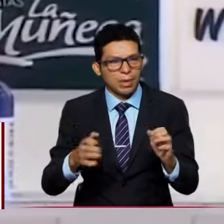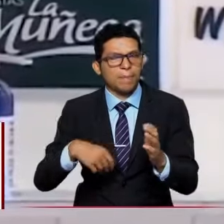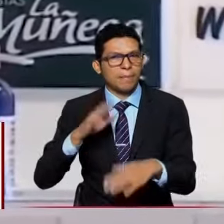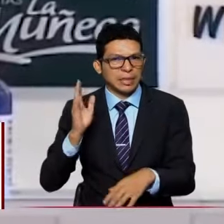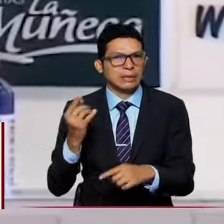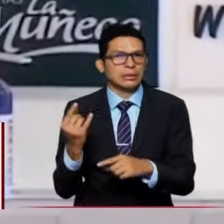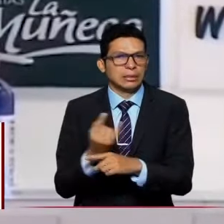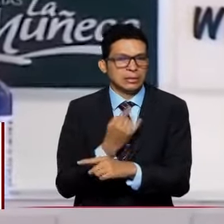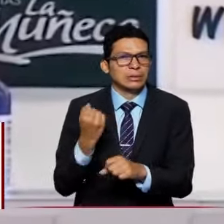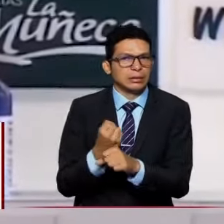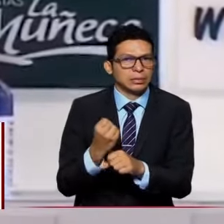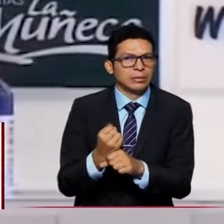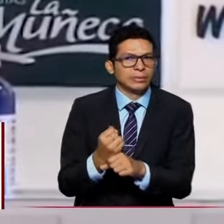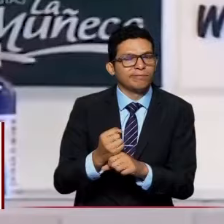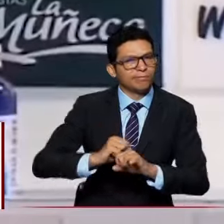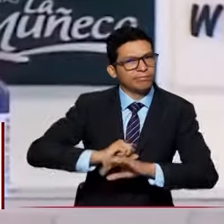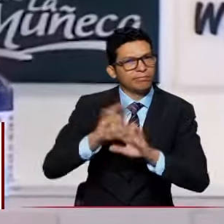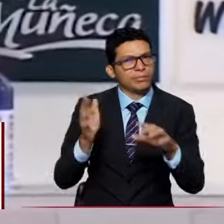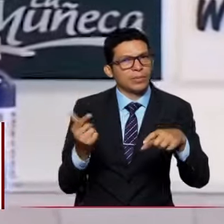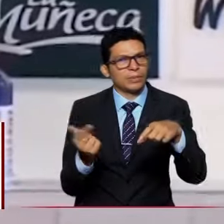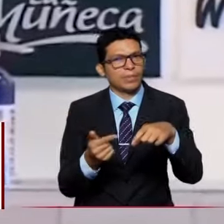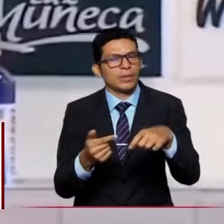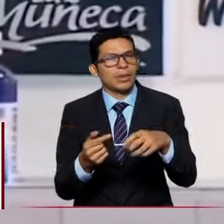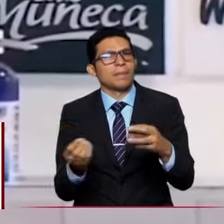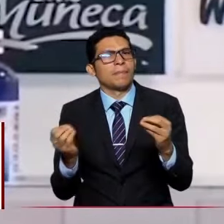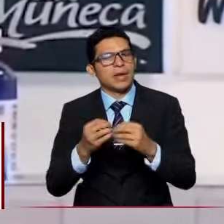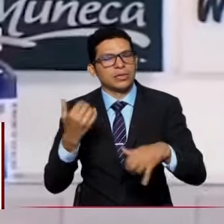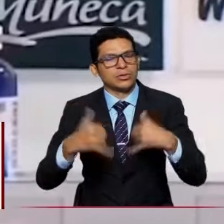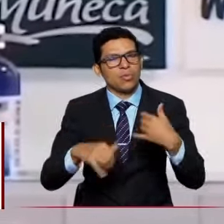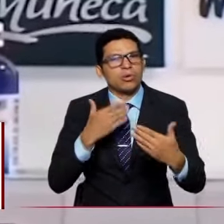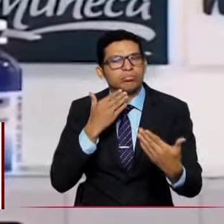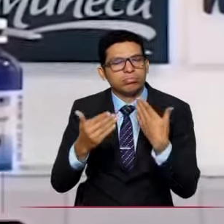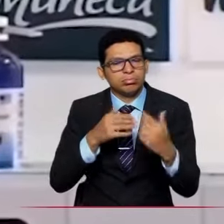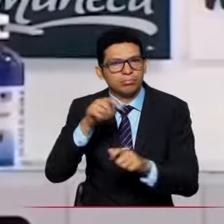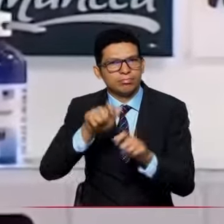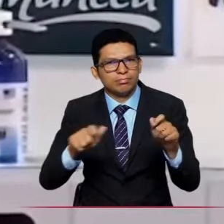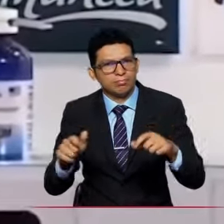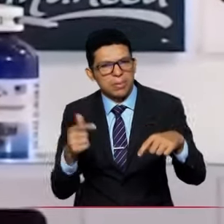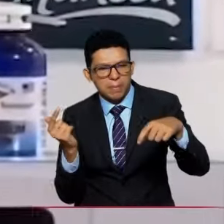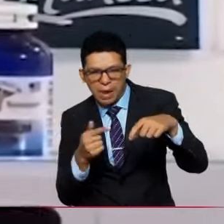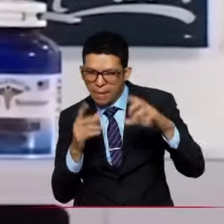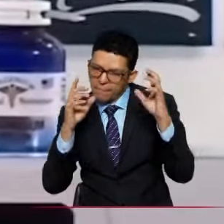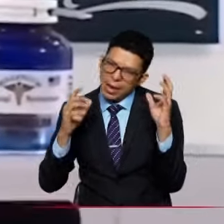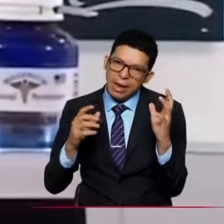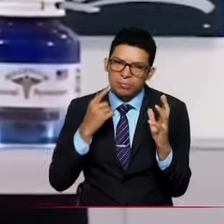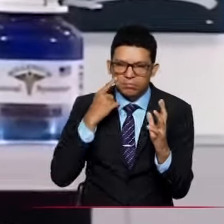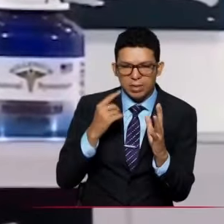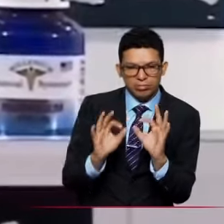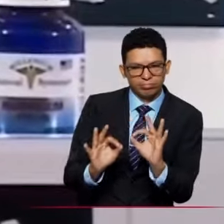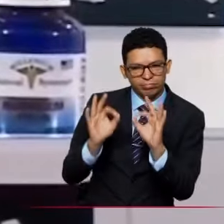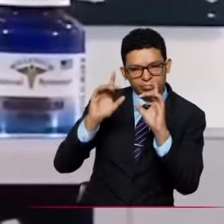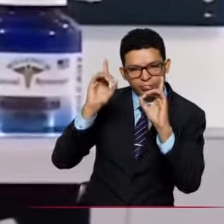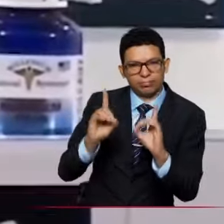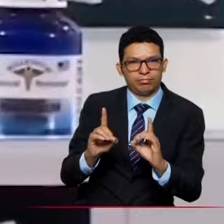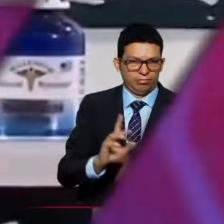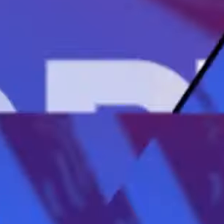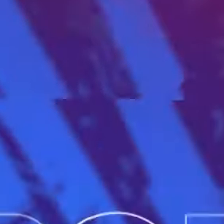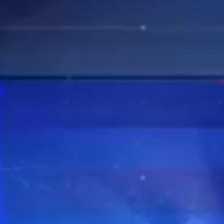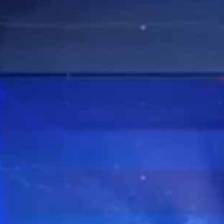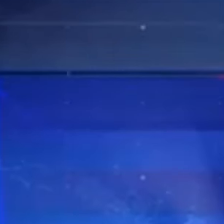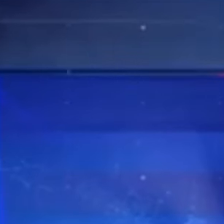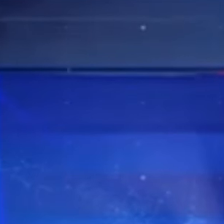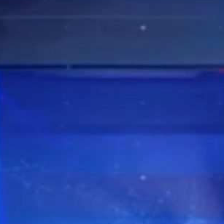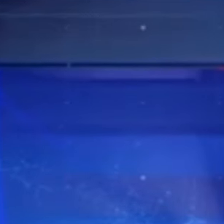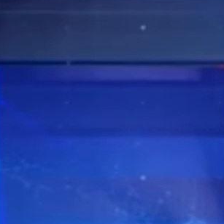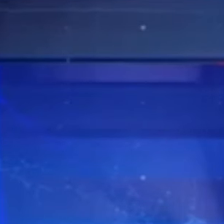parte ofensiva para tener claridad, para que nuestros jugadores tengan confianza, tengan seguridad de definir, de embocarla, de tomar decisiones acertadas.